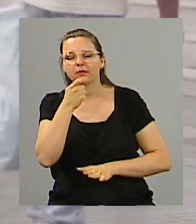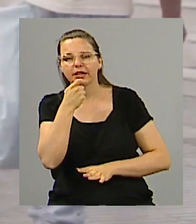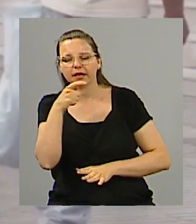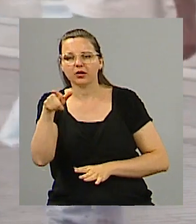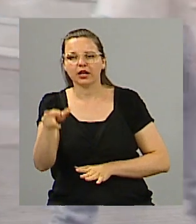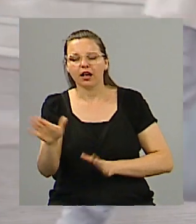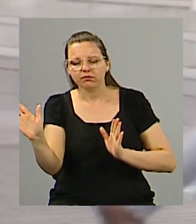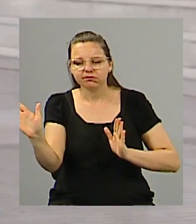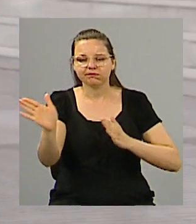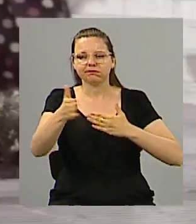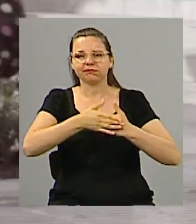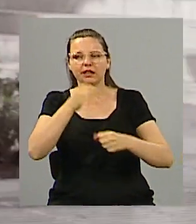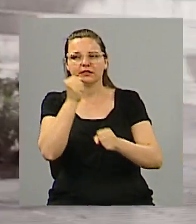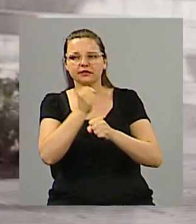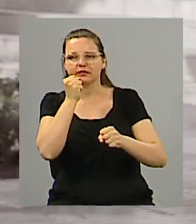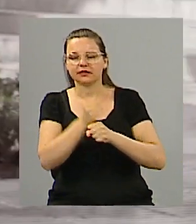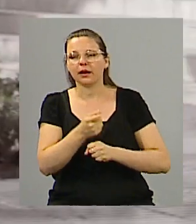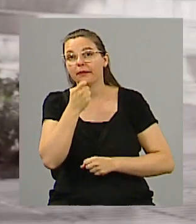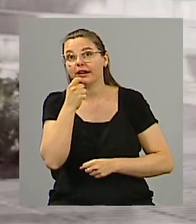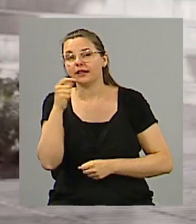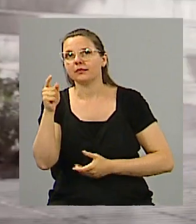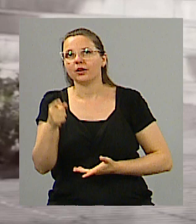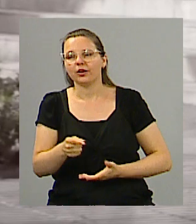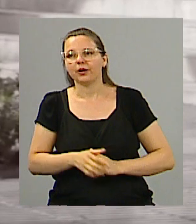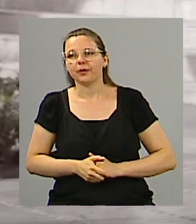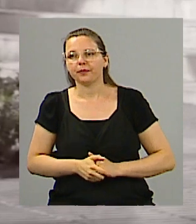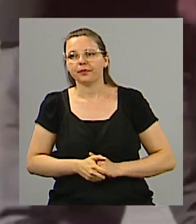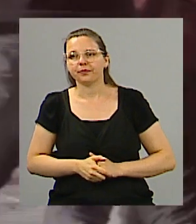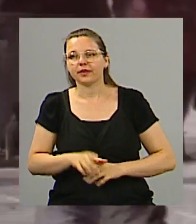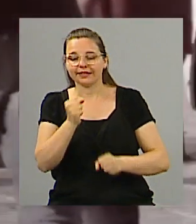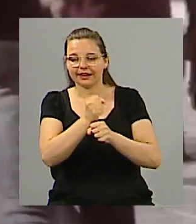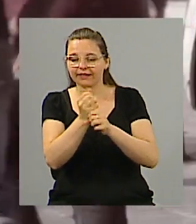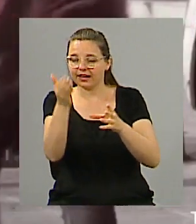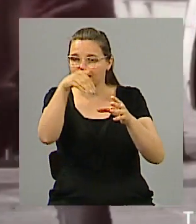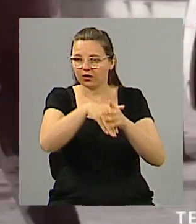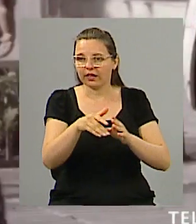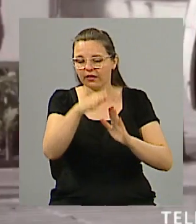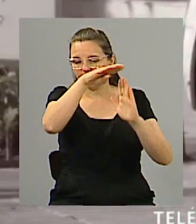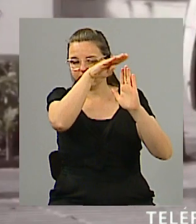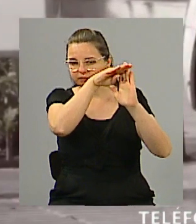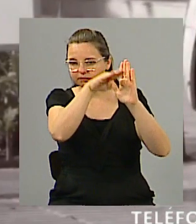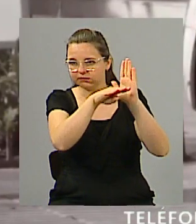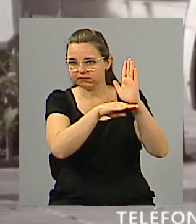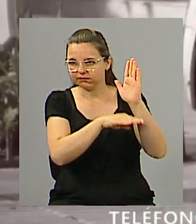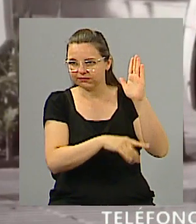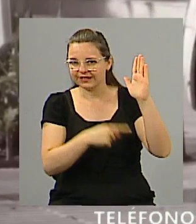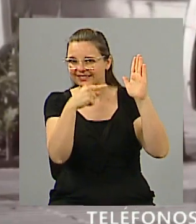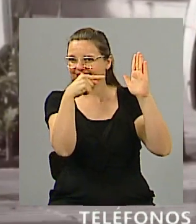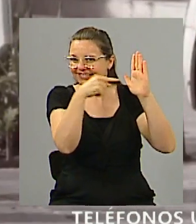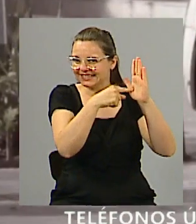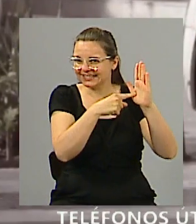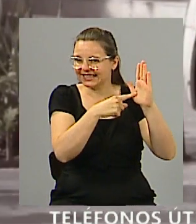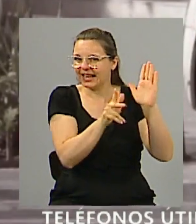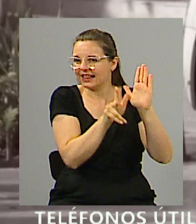porque si no fuera así, no te pedirían en el ingreso a un trabajo, un formulario donde llenes y digas si tenés la infección, porque